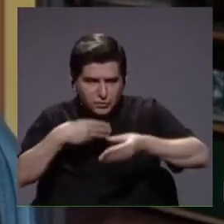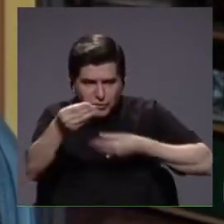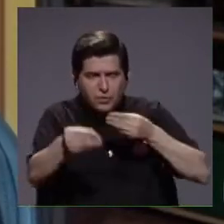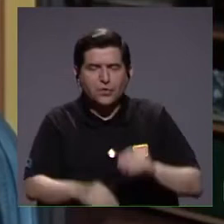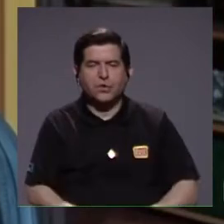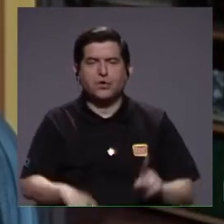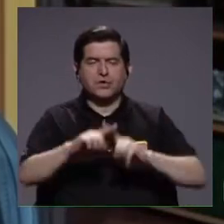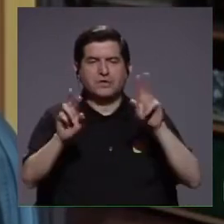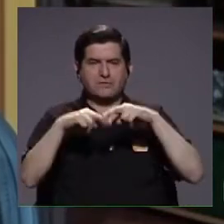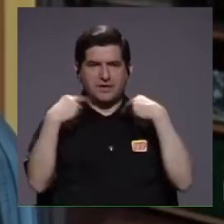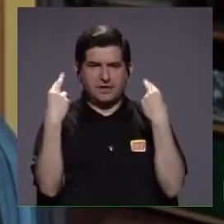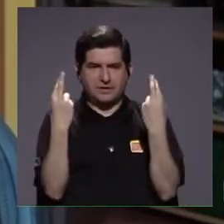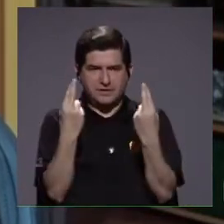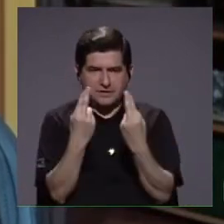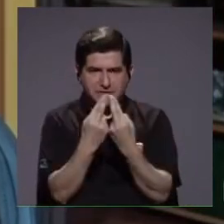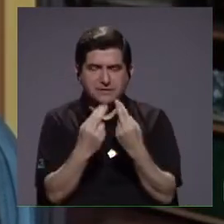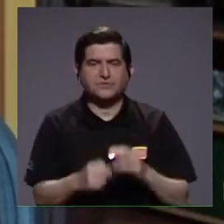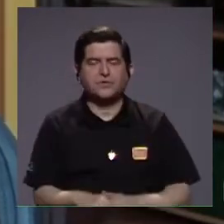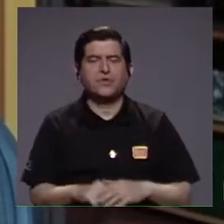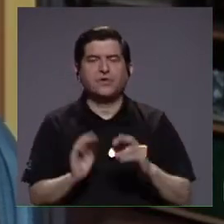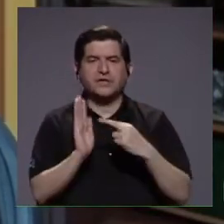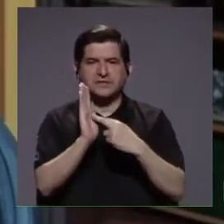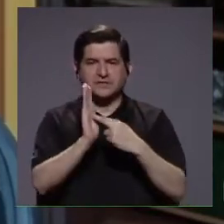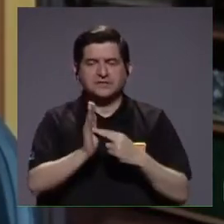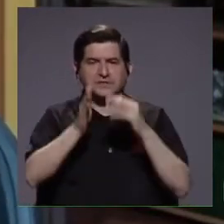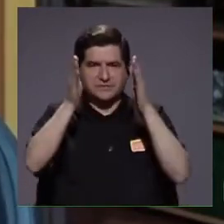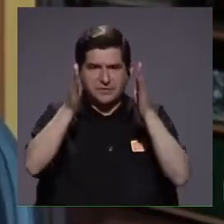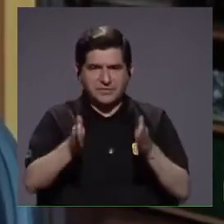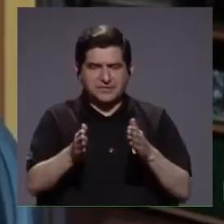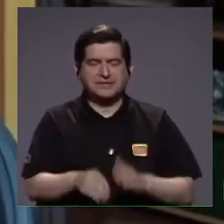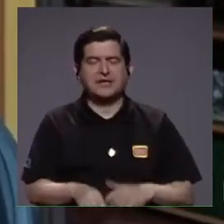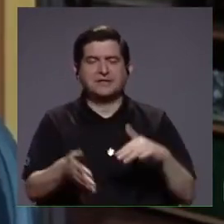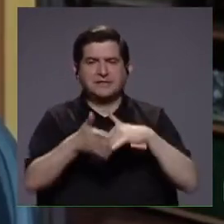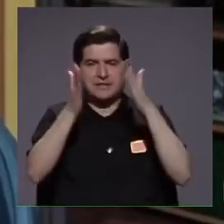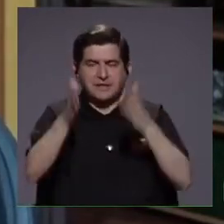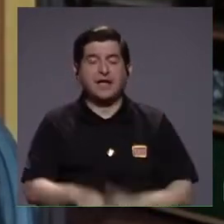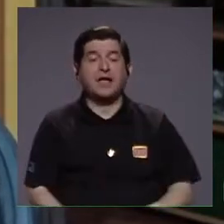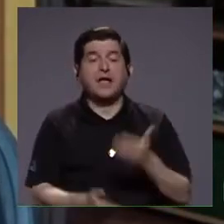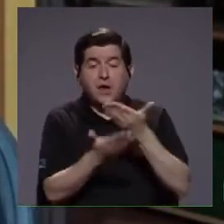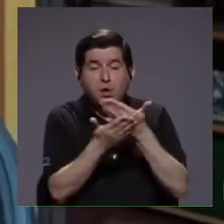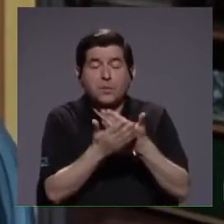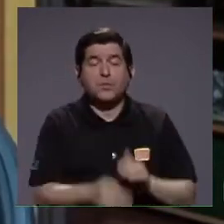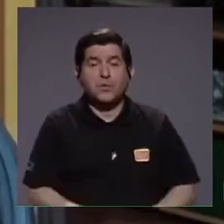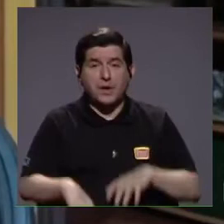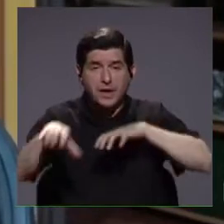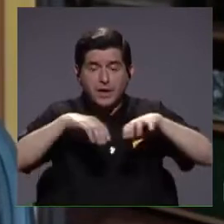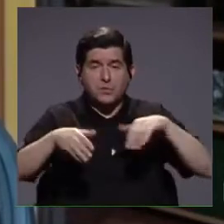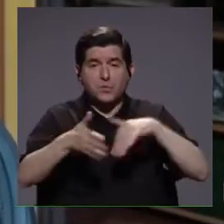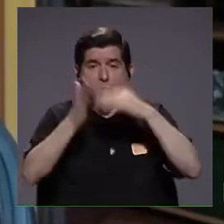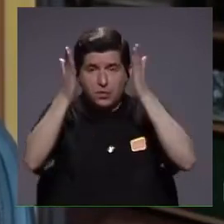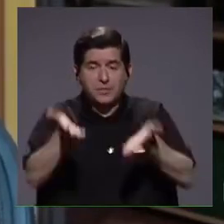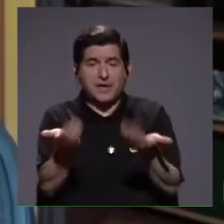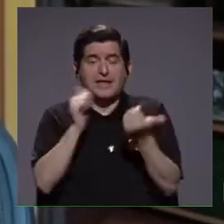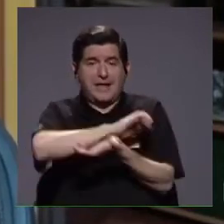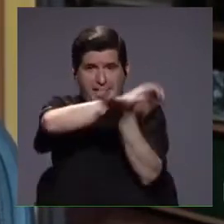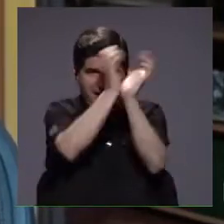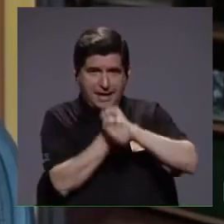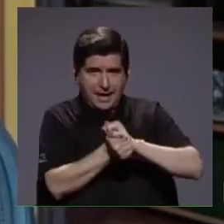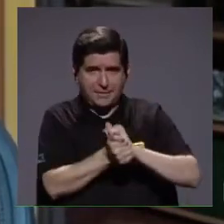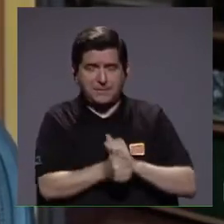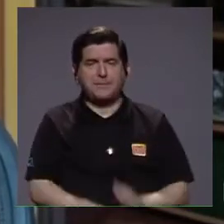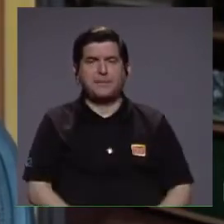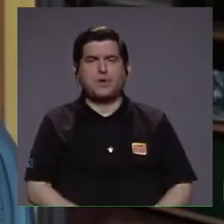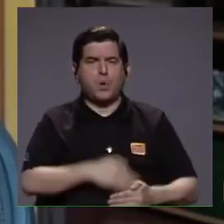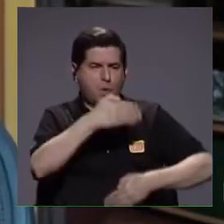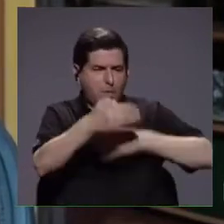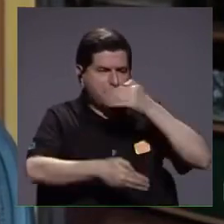intercambiar con representaciones estudiantiles y hemos logrado comprobar que el movimiento estudiantil desea un cambio en el